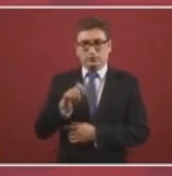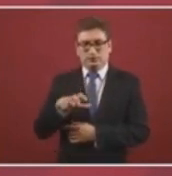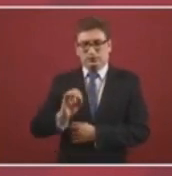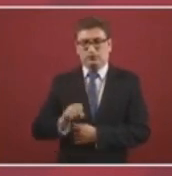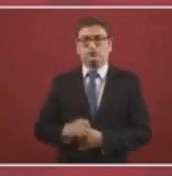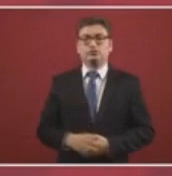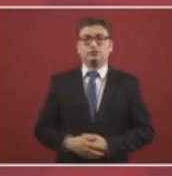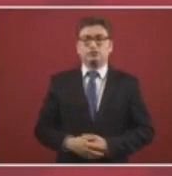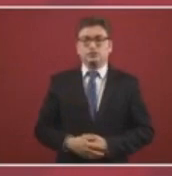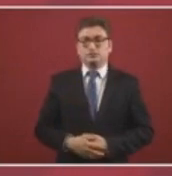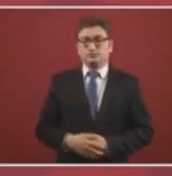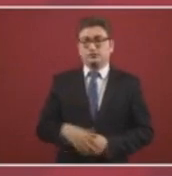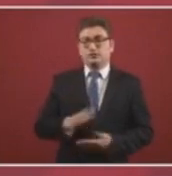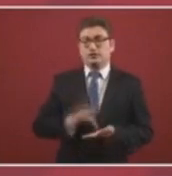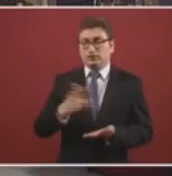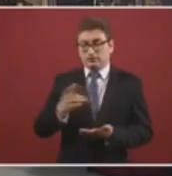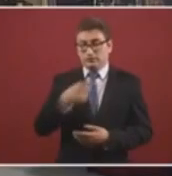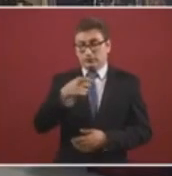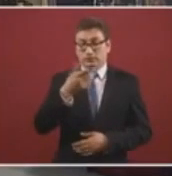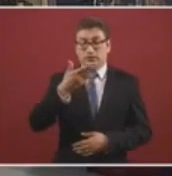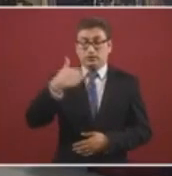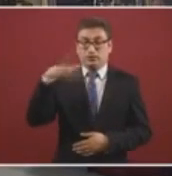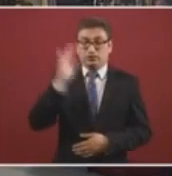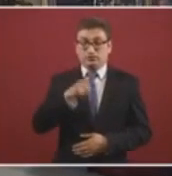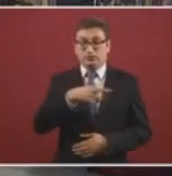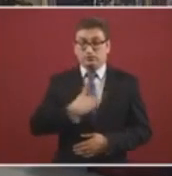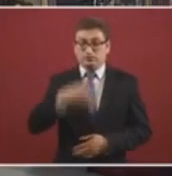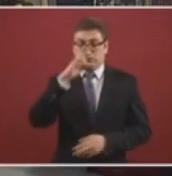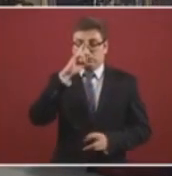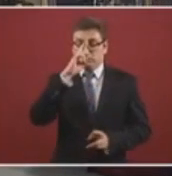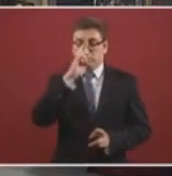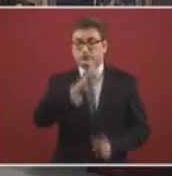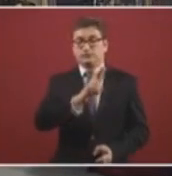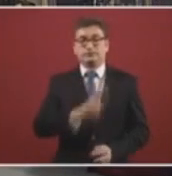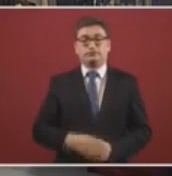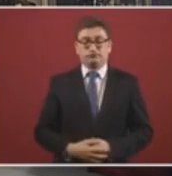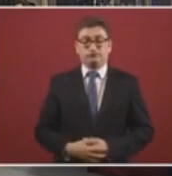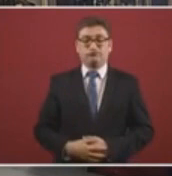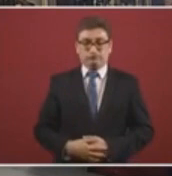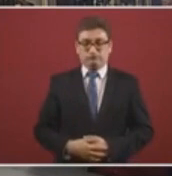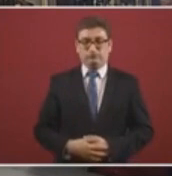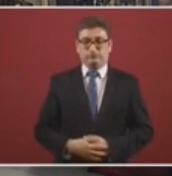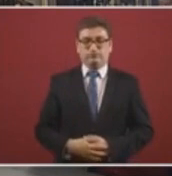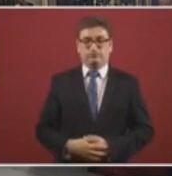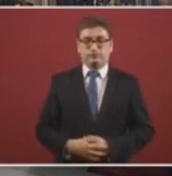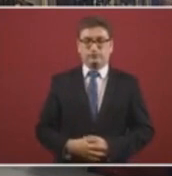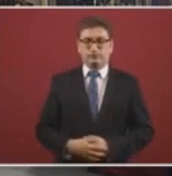Pues muchas gracias. Muy respetado como presidente. Cuando vino